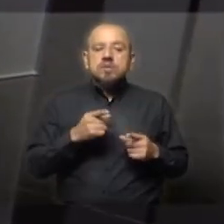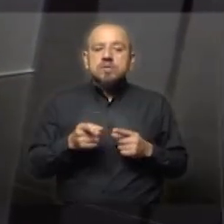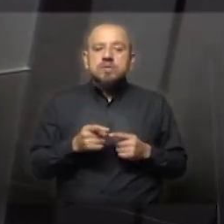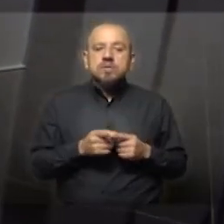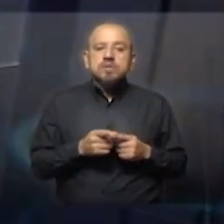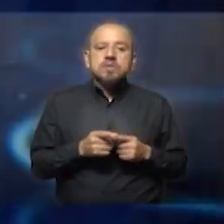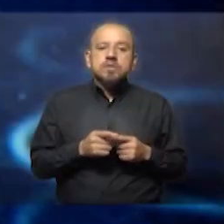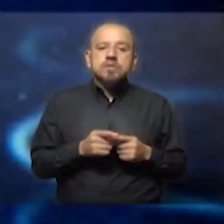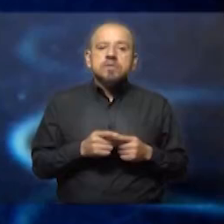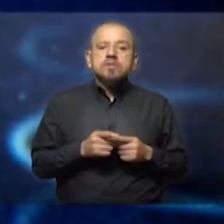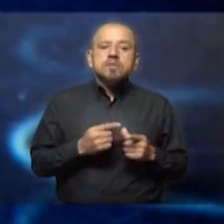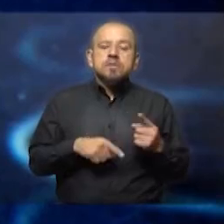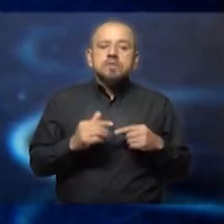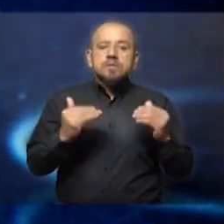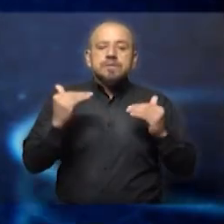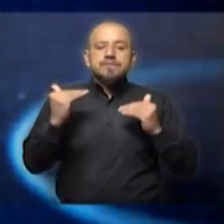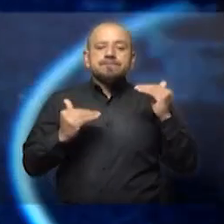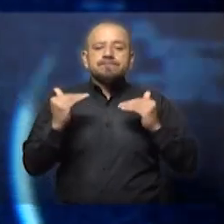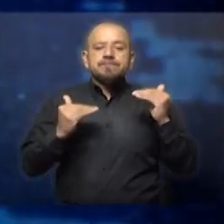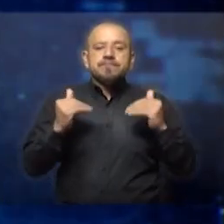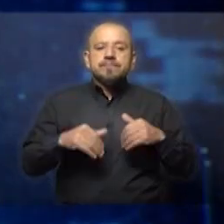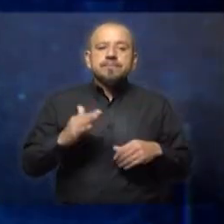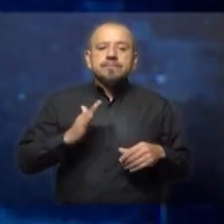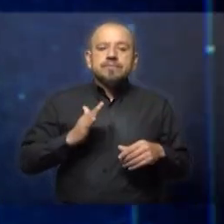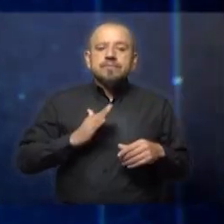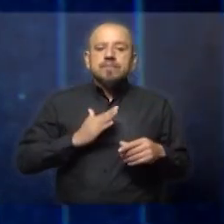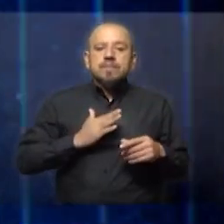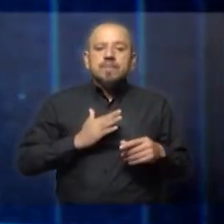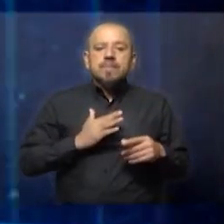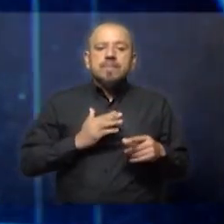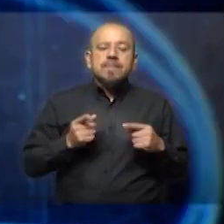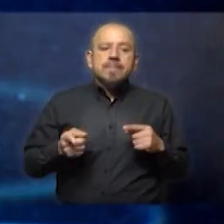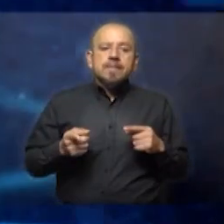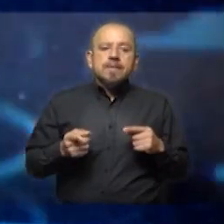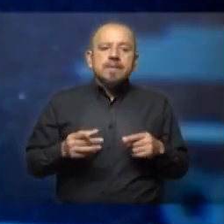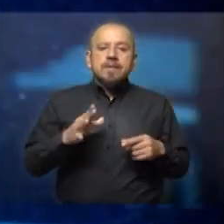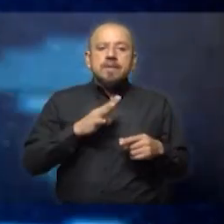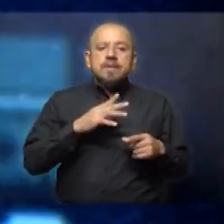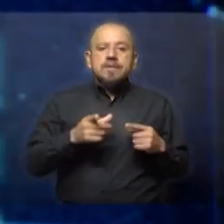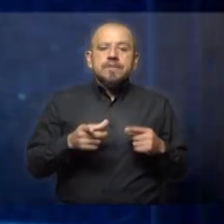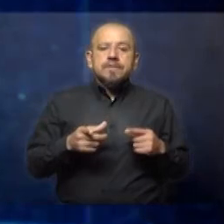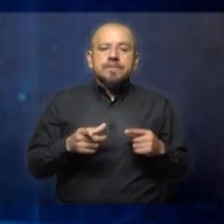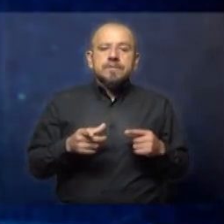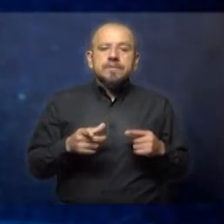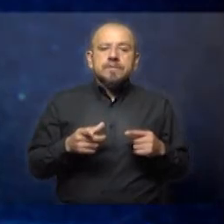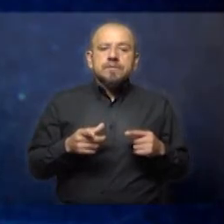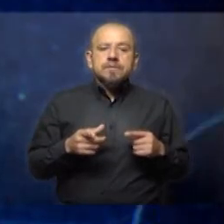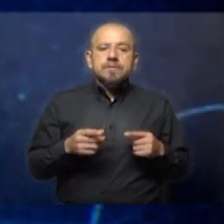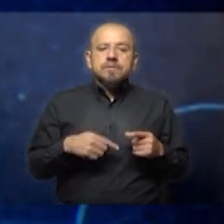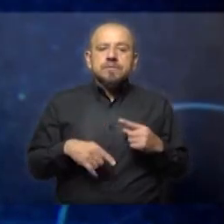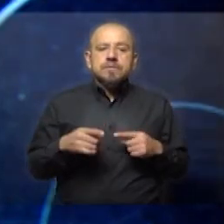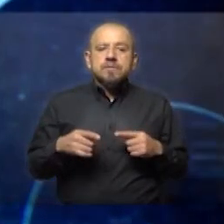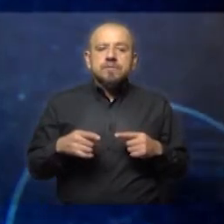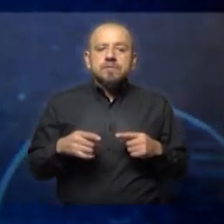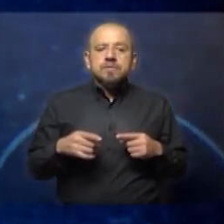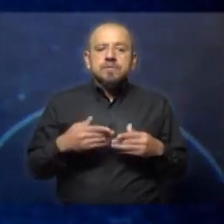y es la injusticia fisiológica de la mujer Sí o sea hay una cita este hace